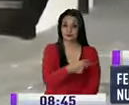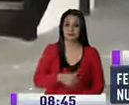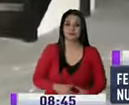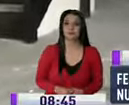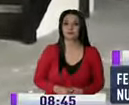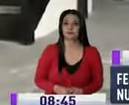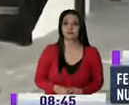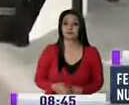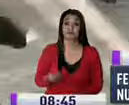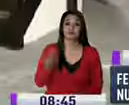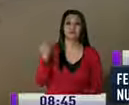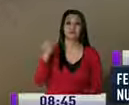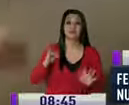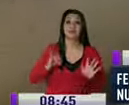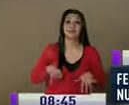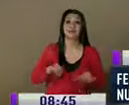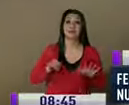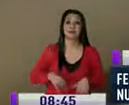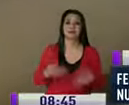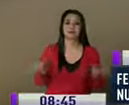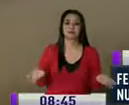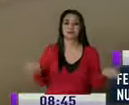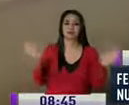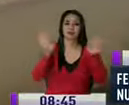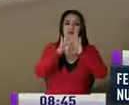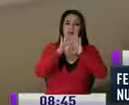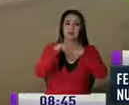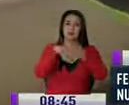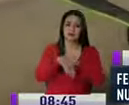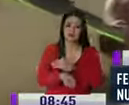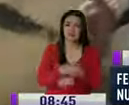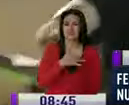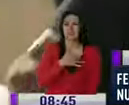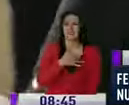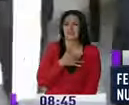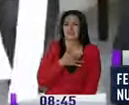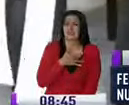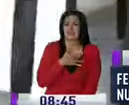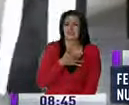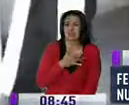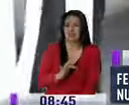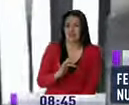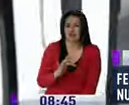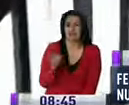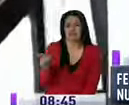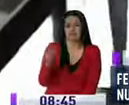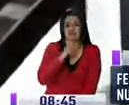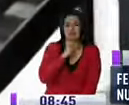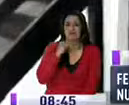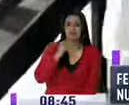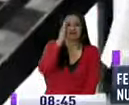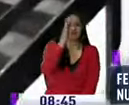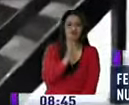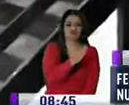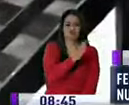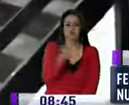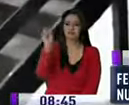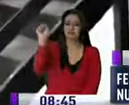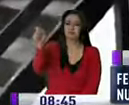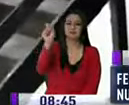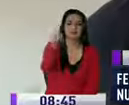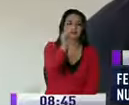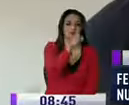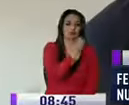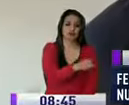Después de 6 meses de haber permanecido cerrado, se sintió un ambiente tenso. Para ello, se bendijo el lugar para poder nuevamente ponerlo en